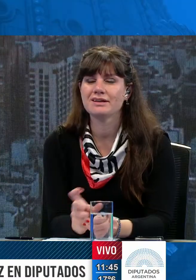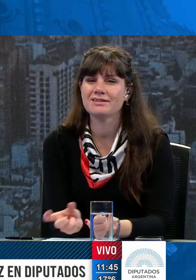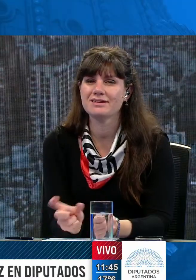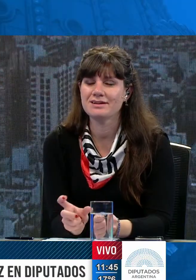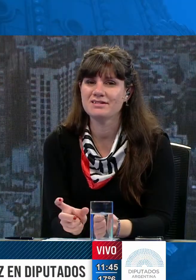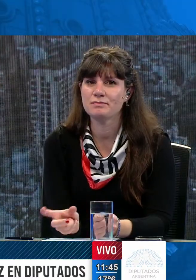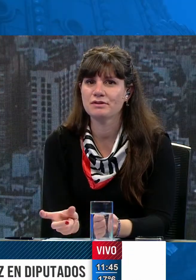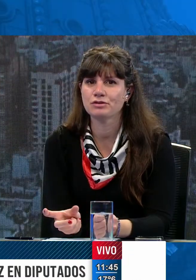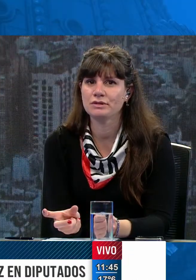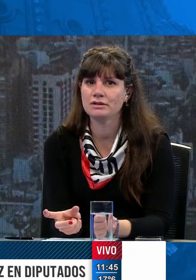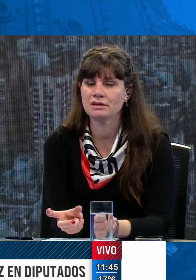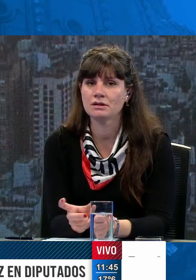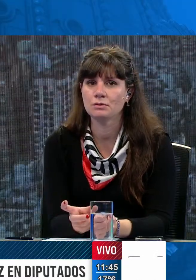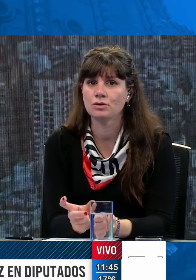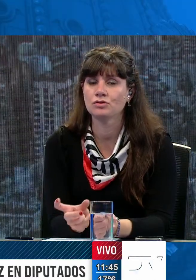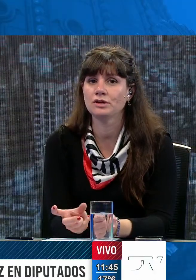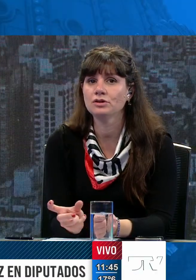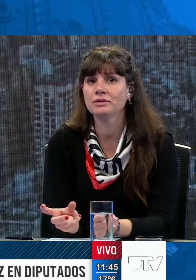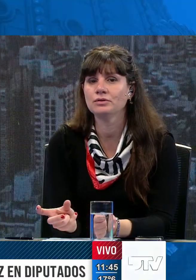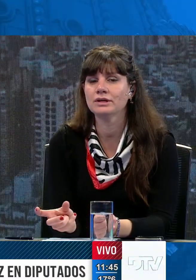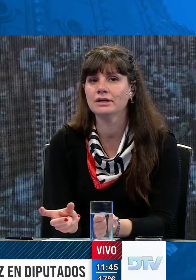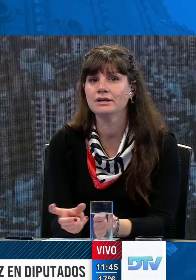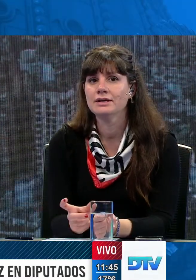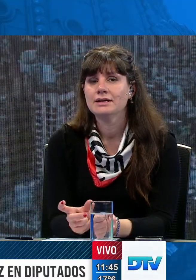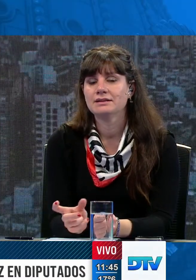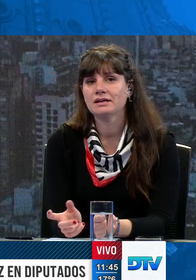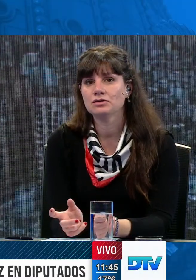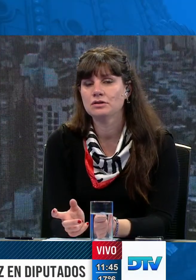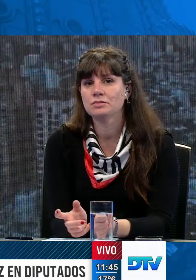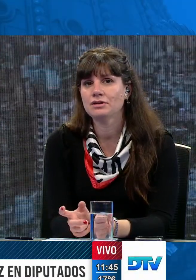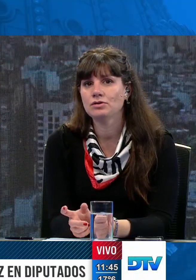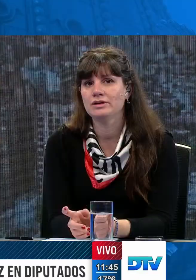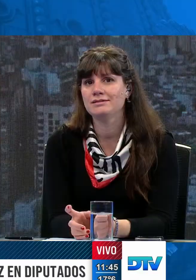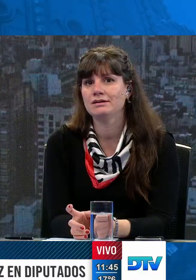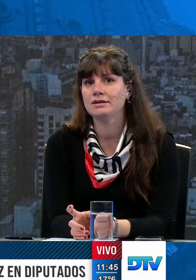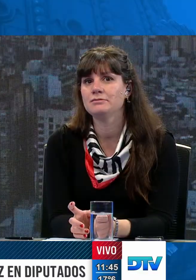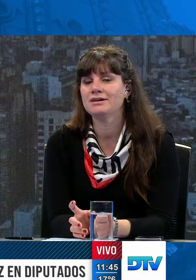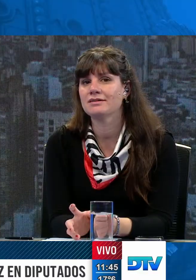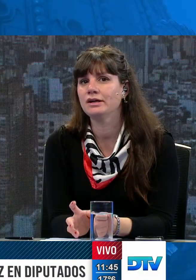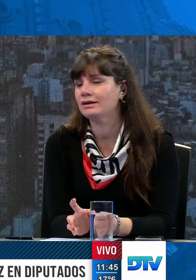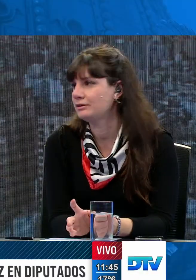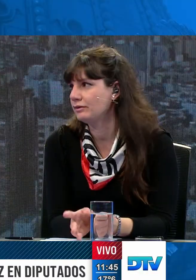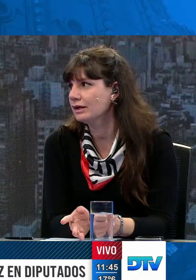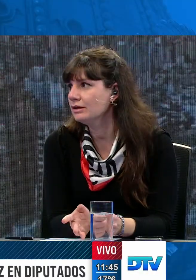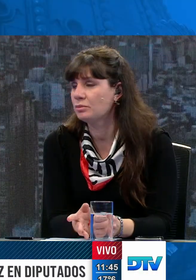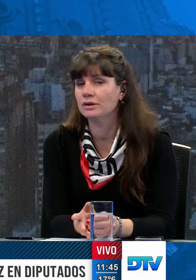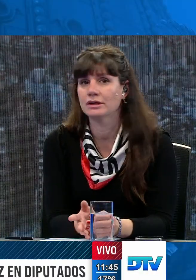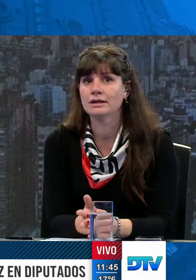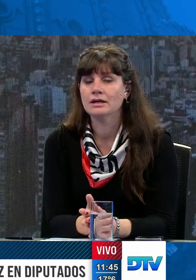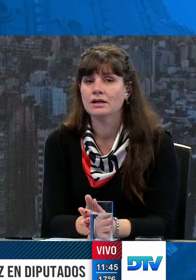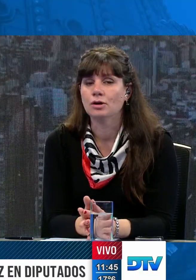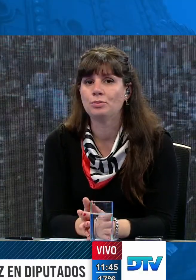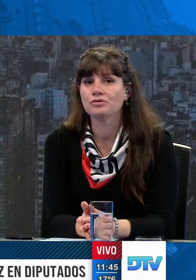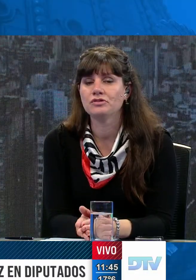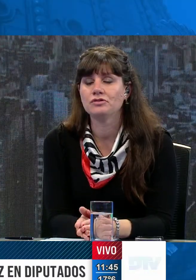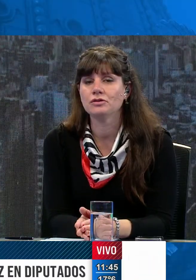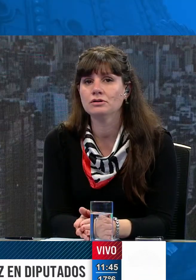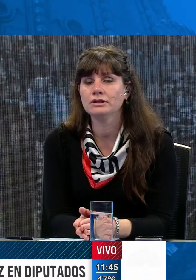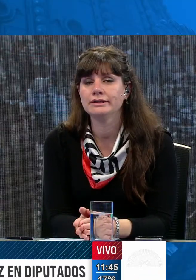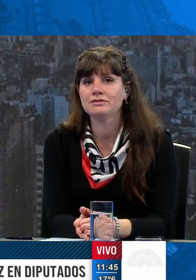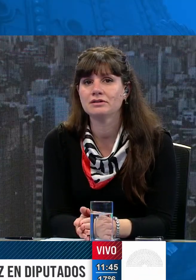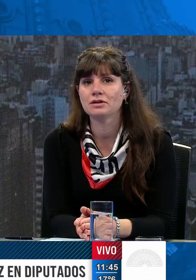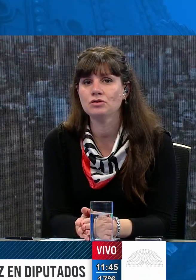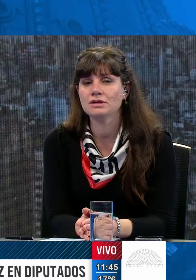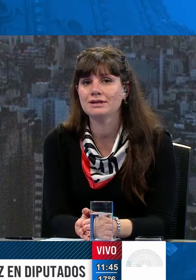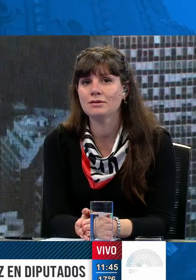tiene que darse ese paso administrativo. Lo cierto, Pato, es que tarde o temprano esa ley va a salir ratificada, claro, porque la oposición